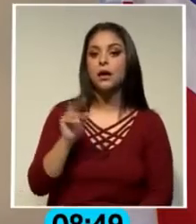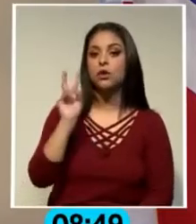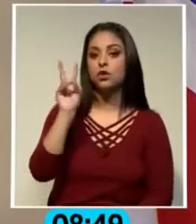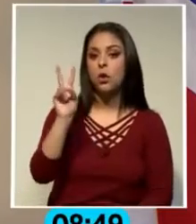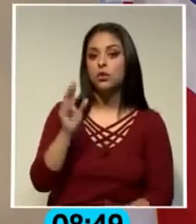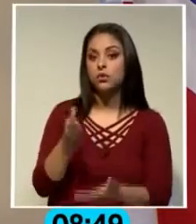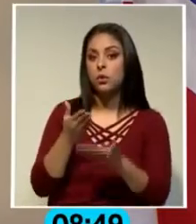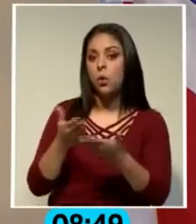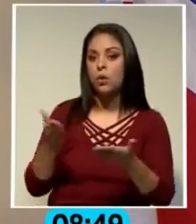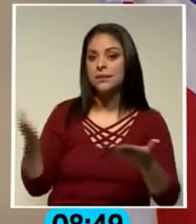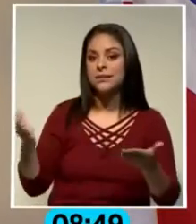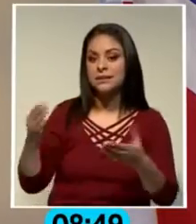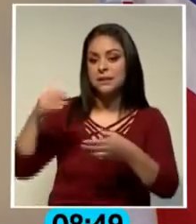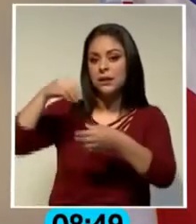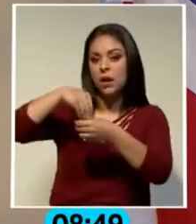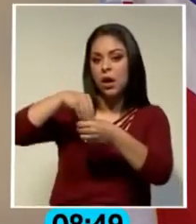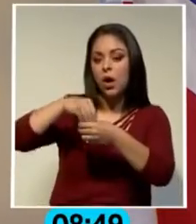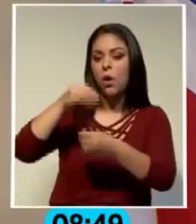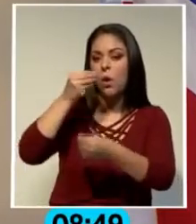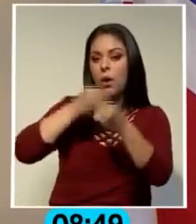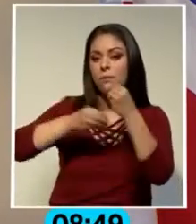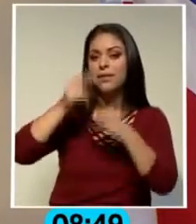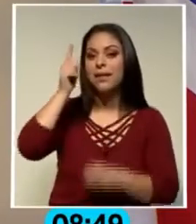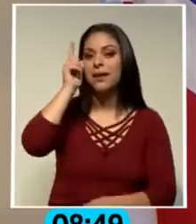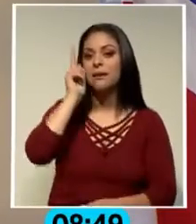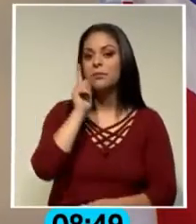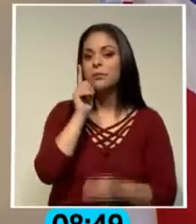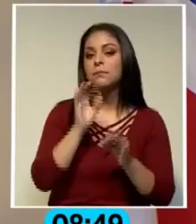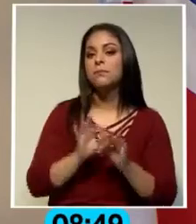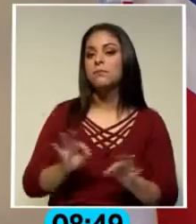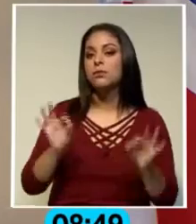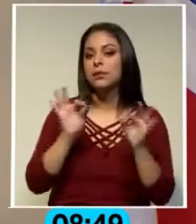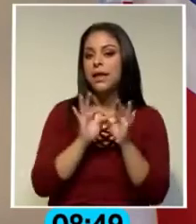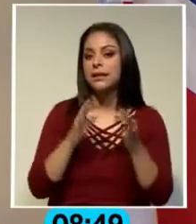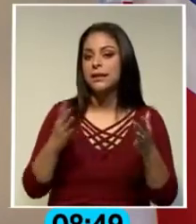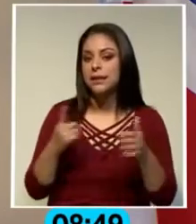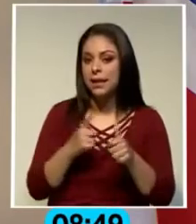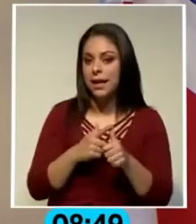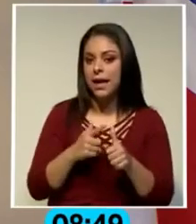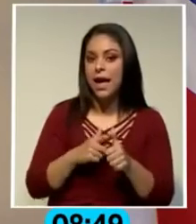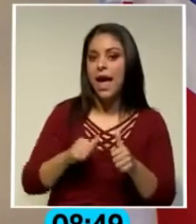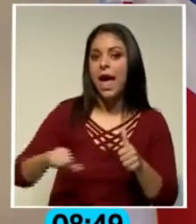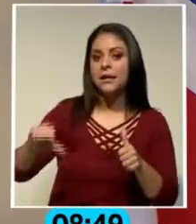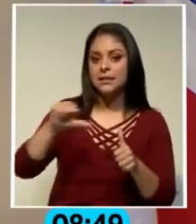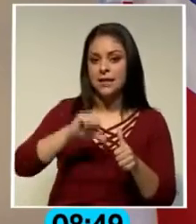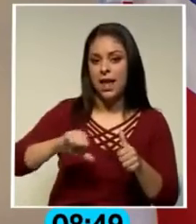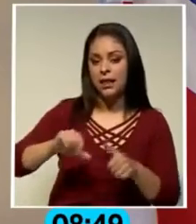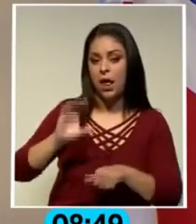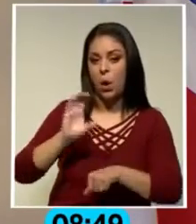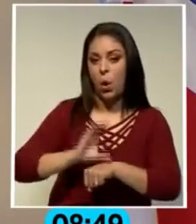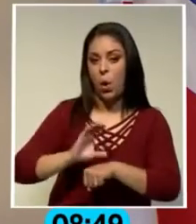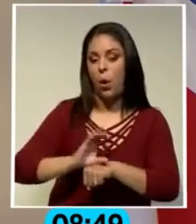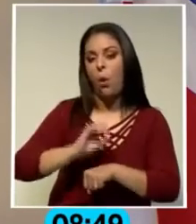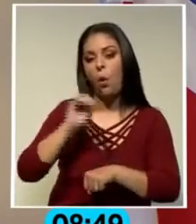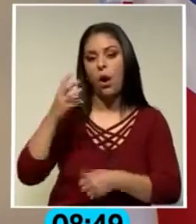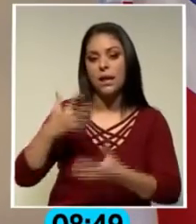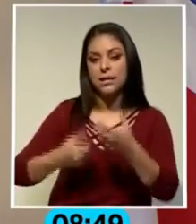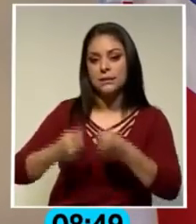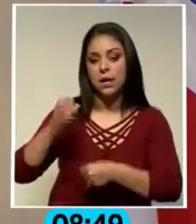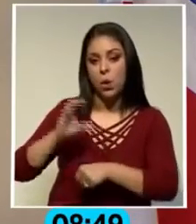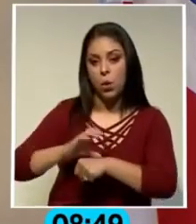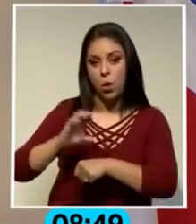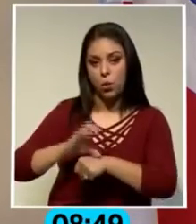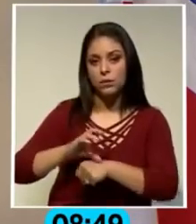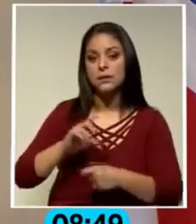los ingredientes de la comida limonense que son importantes. Uno es el aceite de coco o la leche de coco, ¿verdad? Que